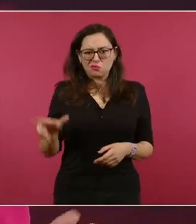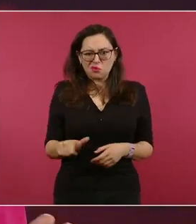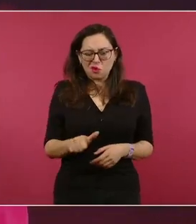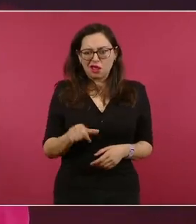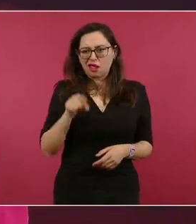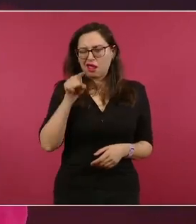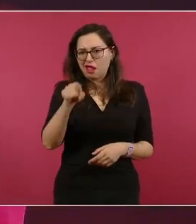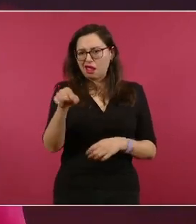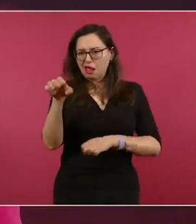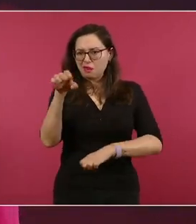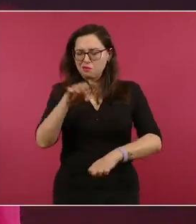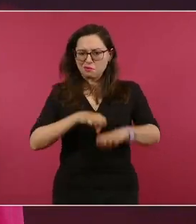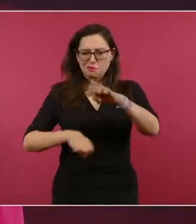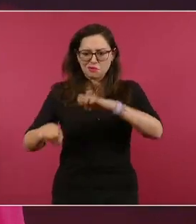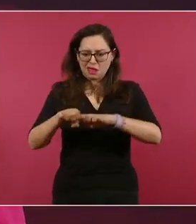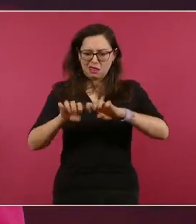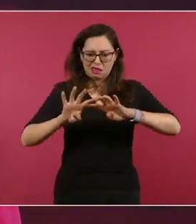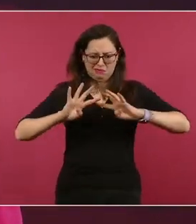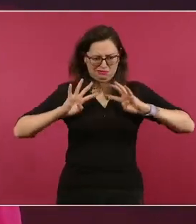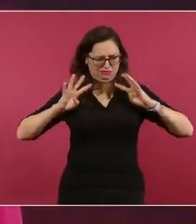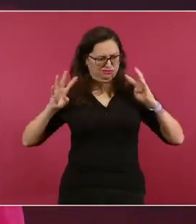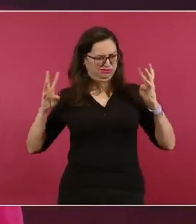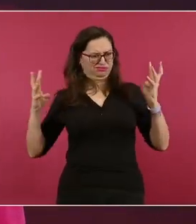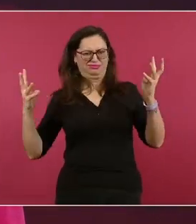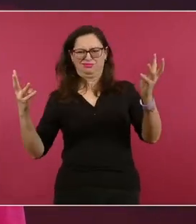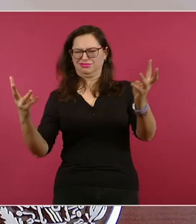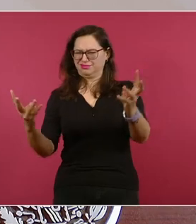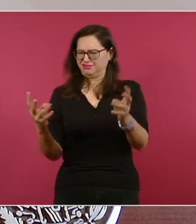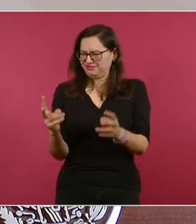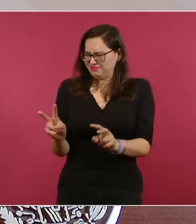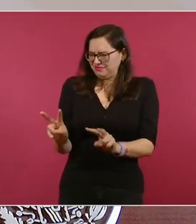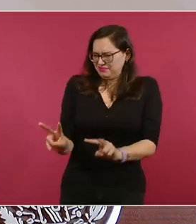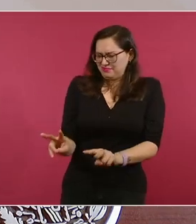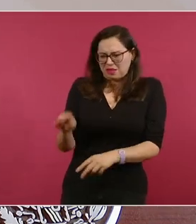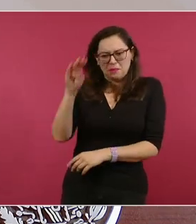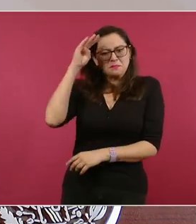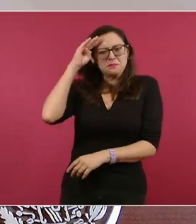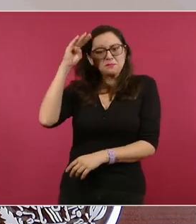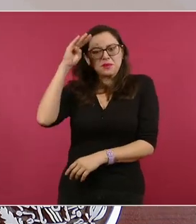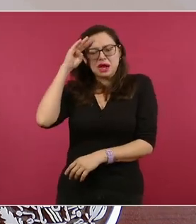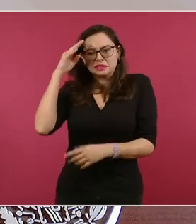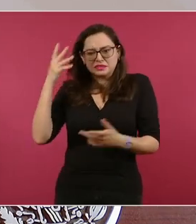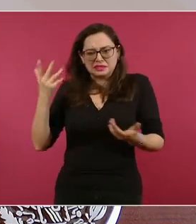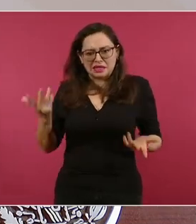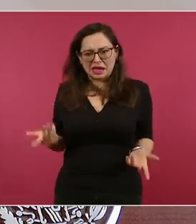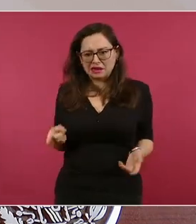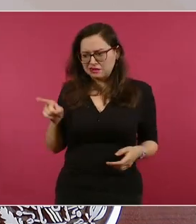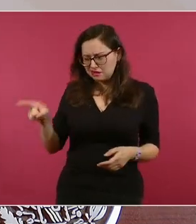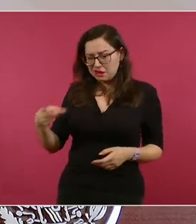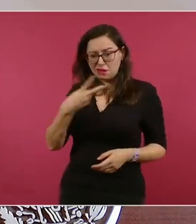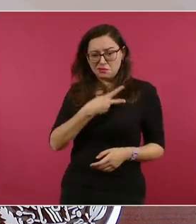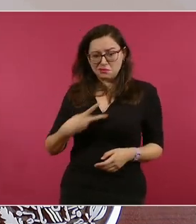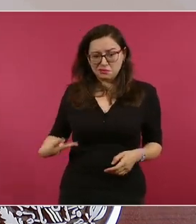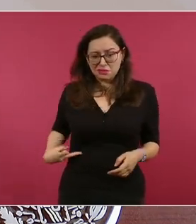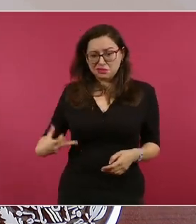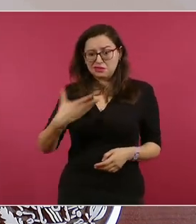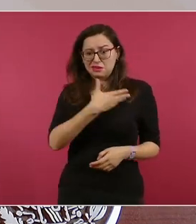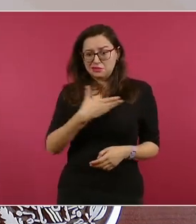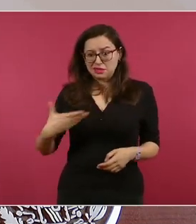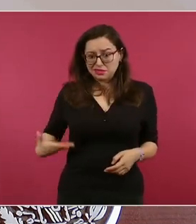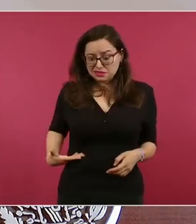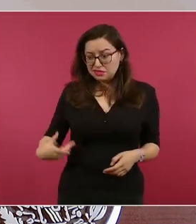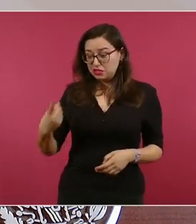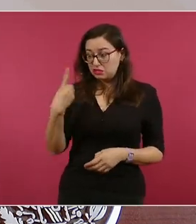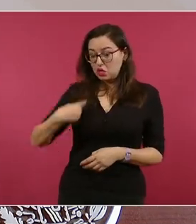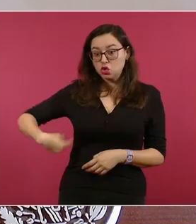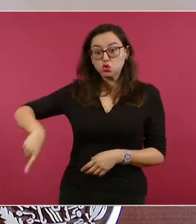no sé cómo pensaban. Entonces, esa agresión también es muy, como dice el presidente, no somos iguales. No íbamos a violar